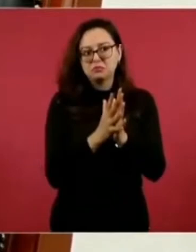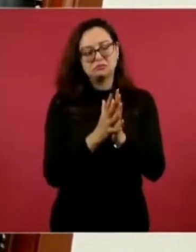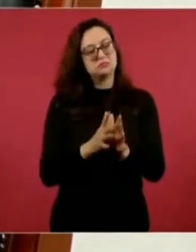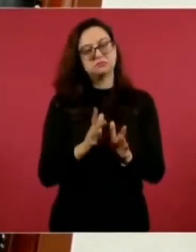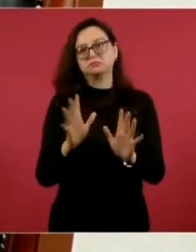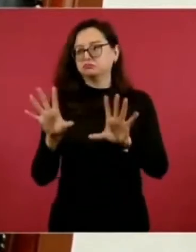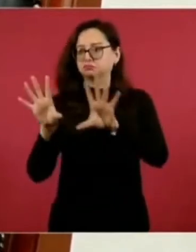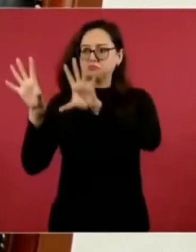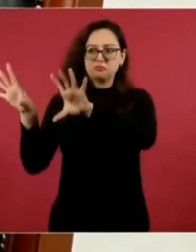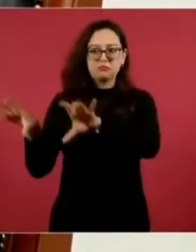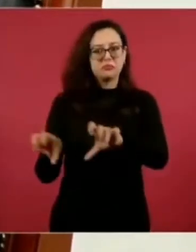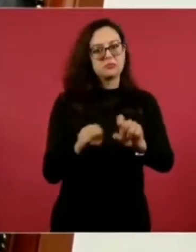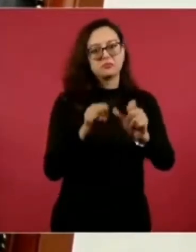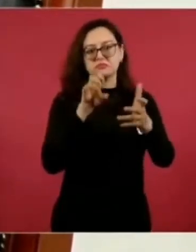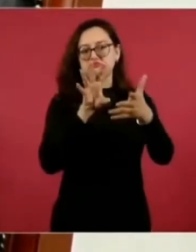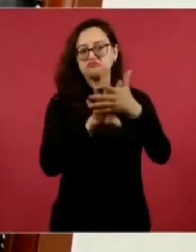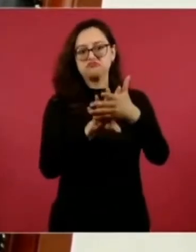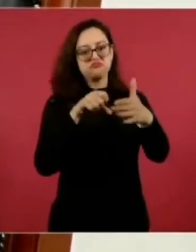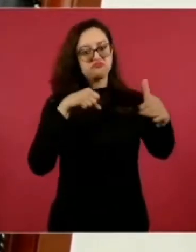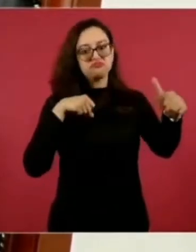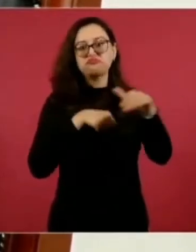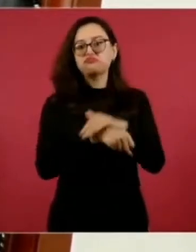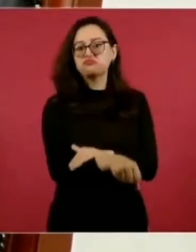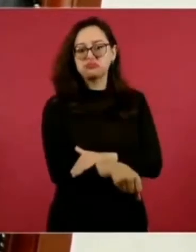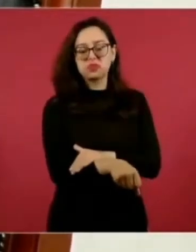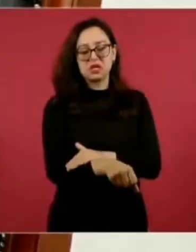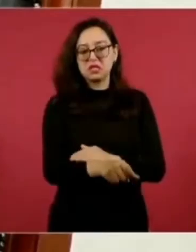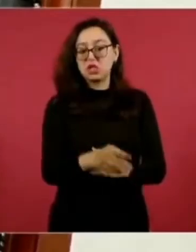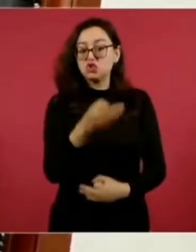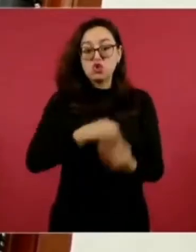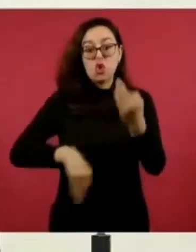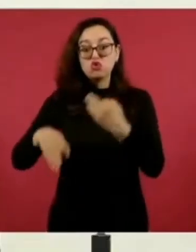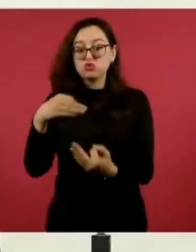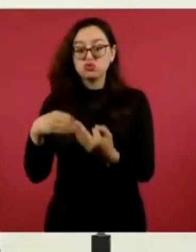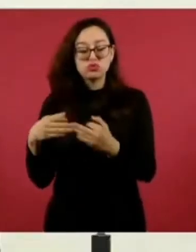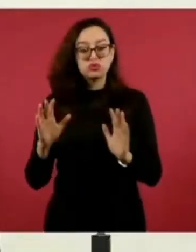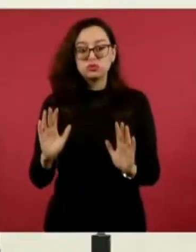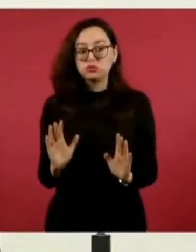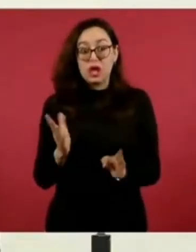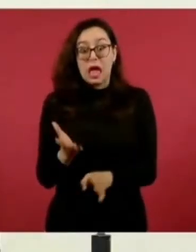Todos los militares que están señalados están en la cárcel. Creo que